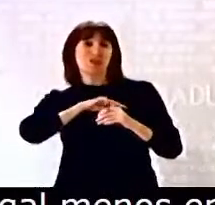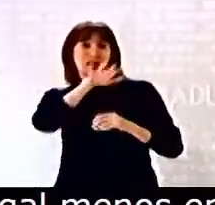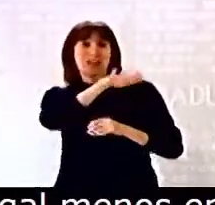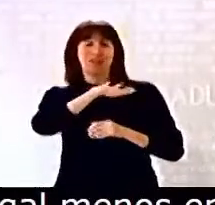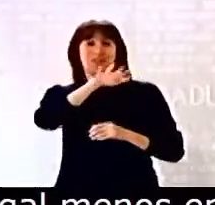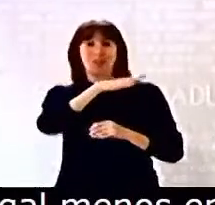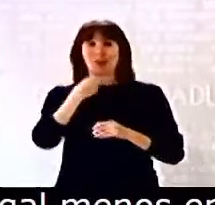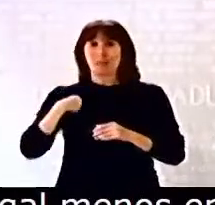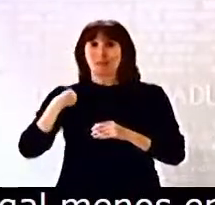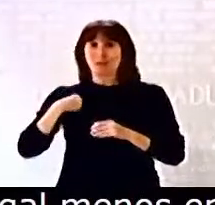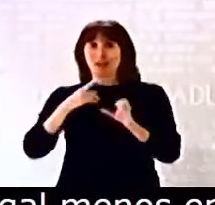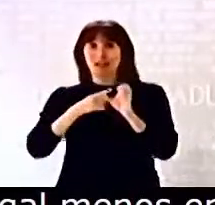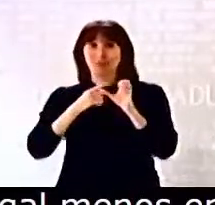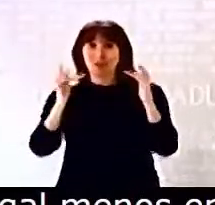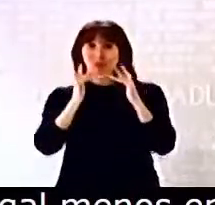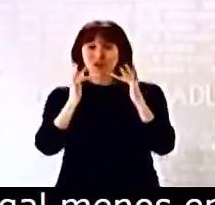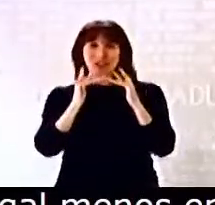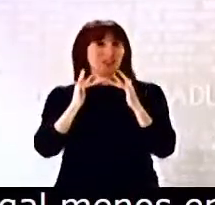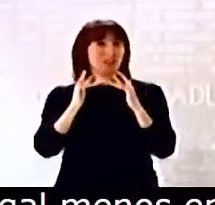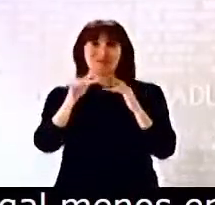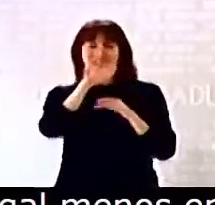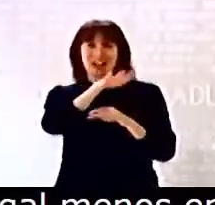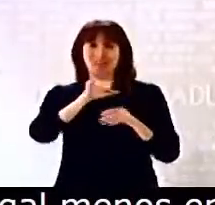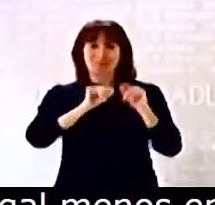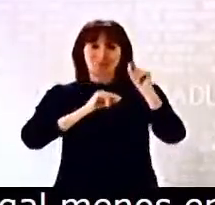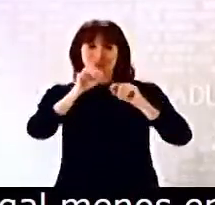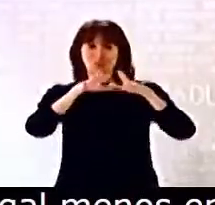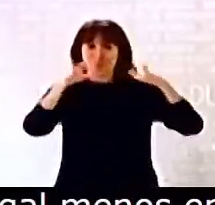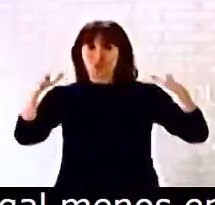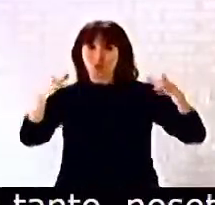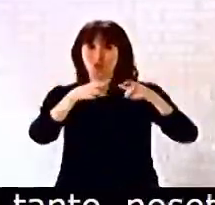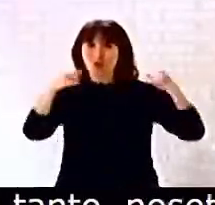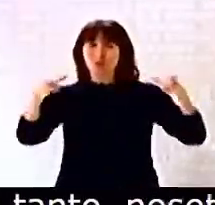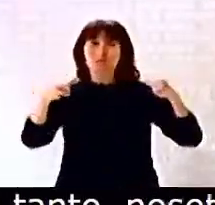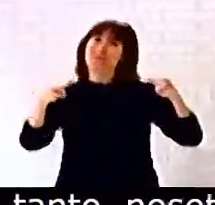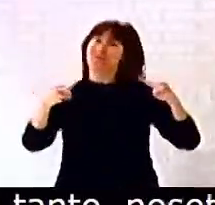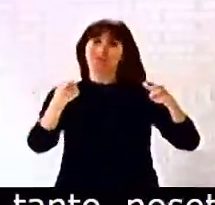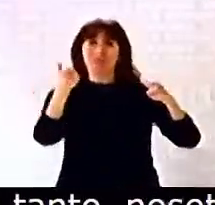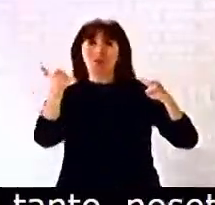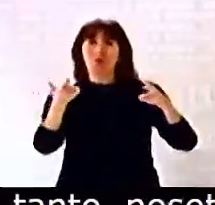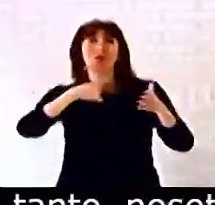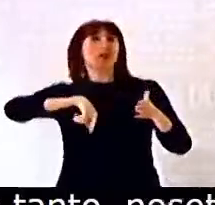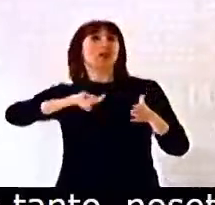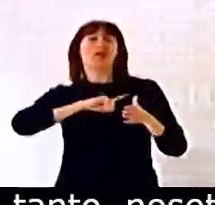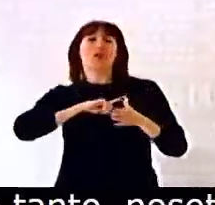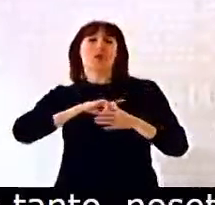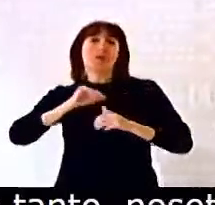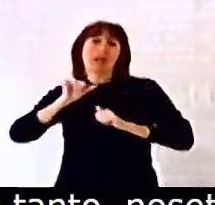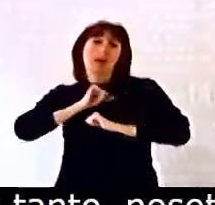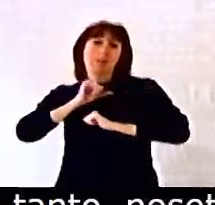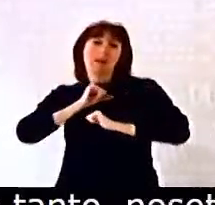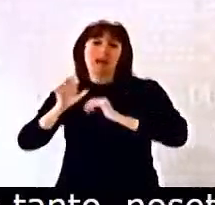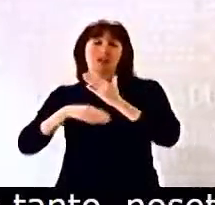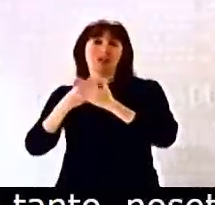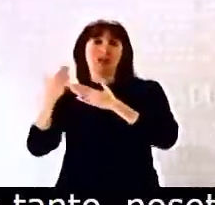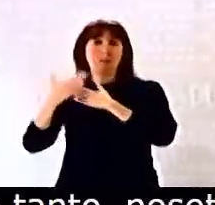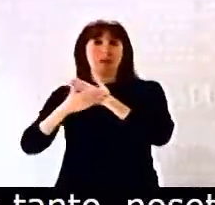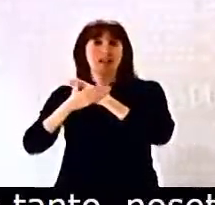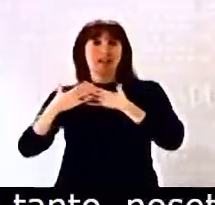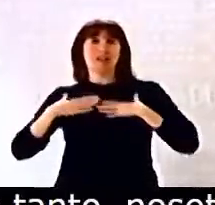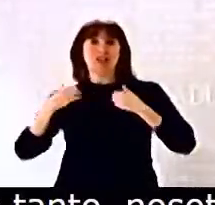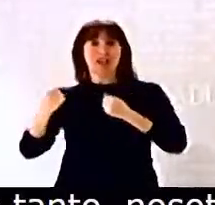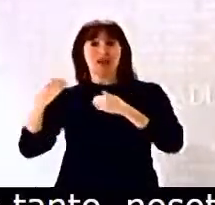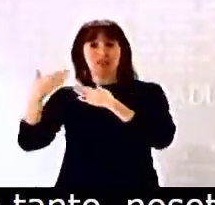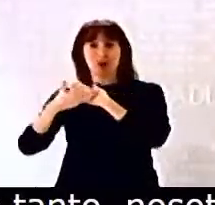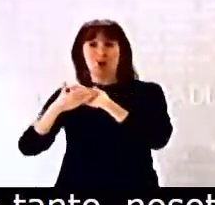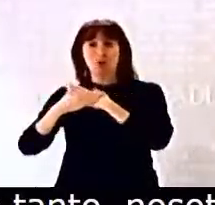con Extremadura y, por lo tanto, nosotros estamos a disposición de lo que nos diga el Ministerio de Sanidad del Gobierno de